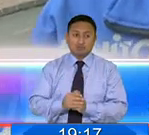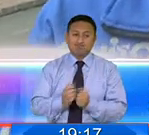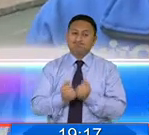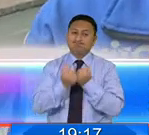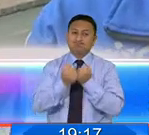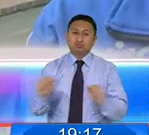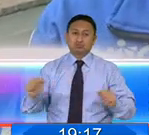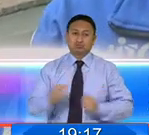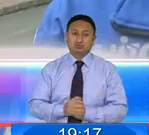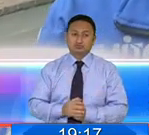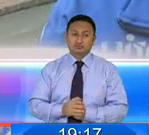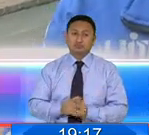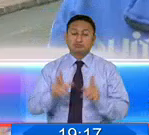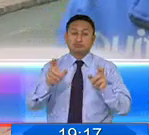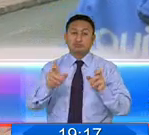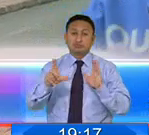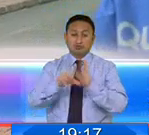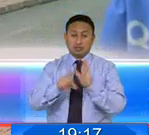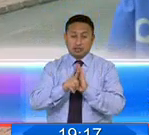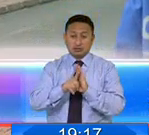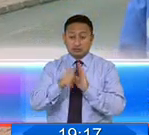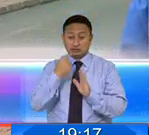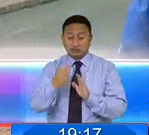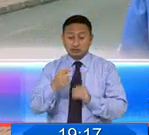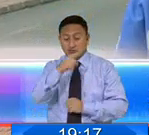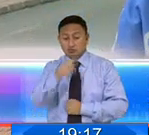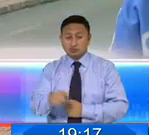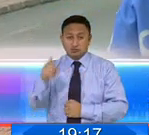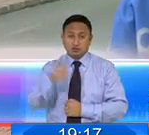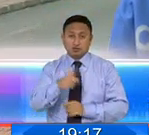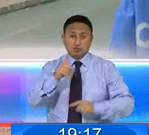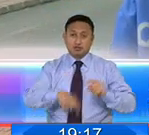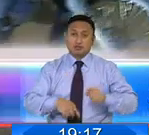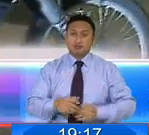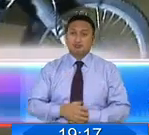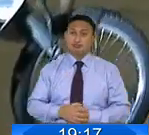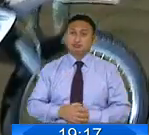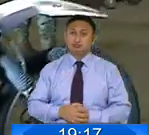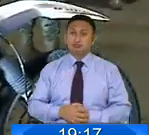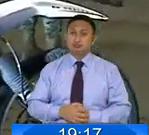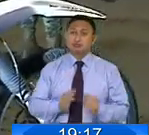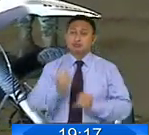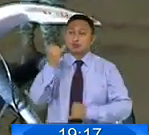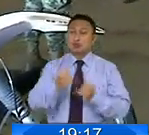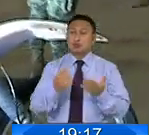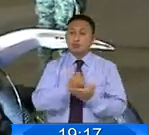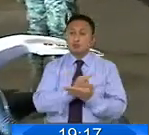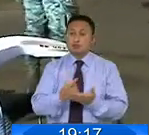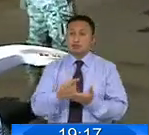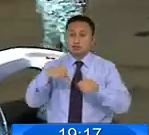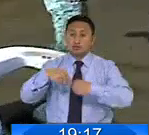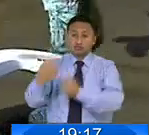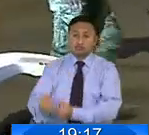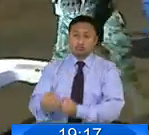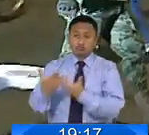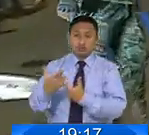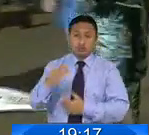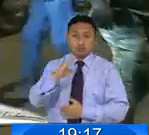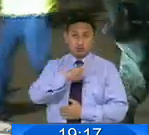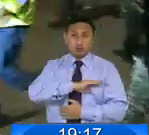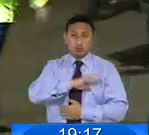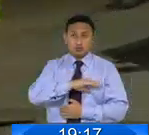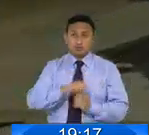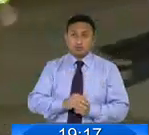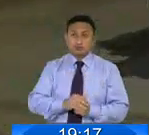imposible y el marco legal tampoco nos da como para realizar este tipo de actividad. En la última semana, los reportes oficiales del Cabildo señalan